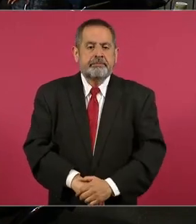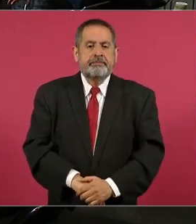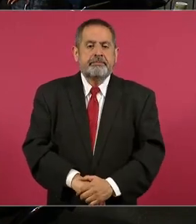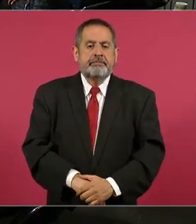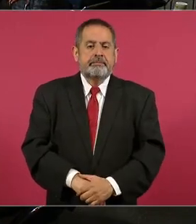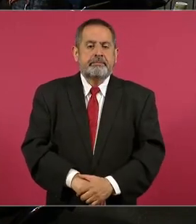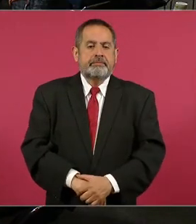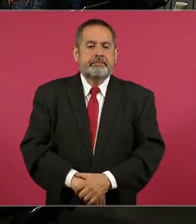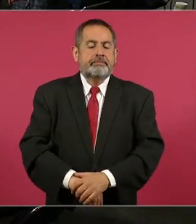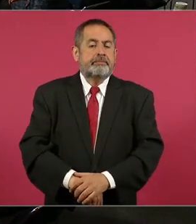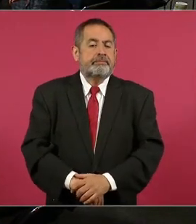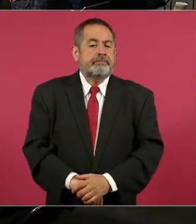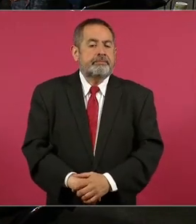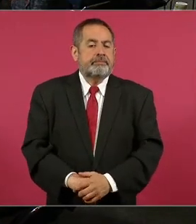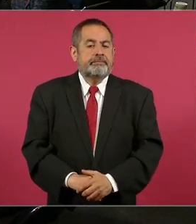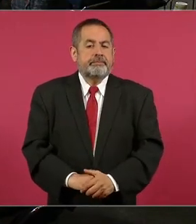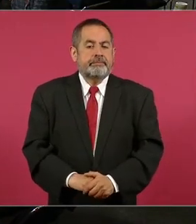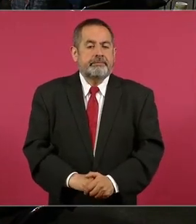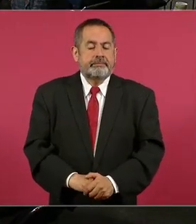Son